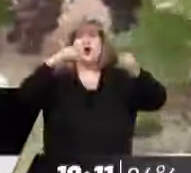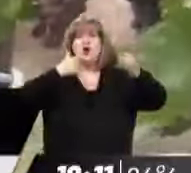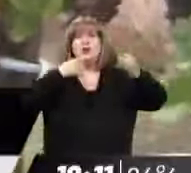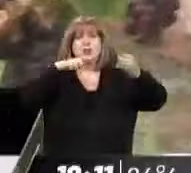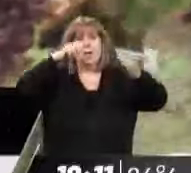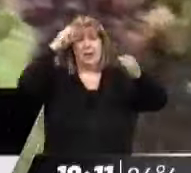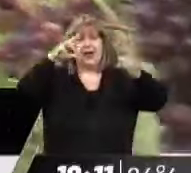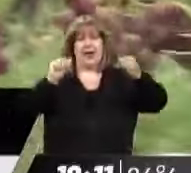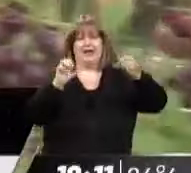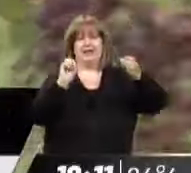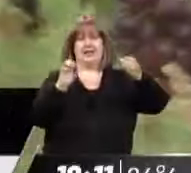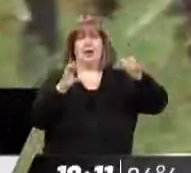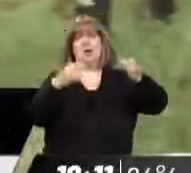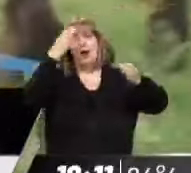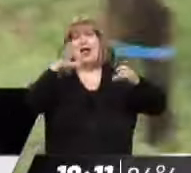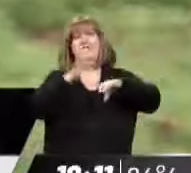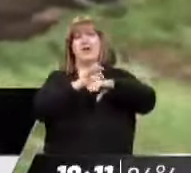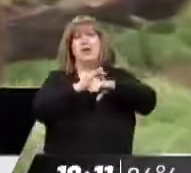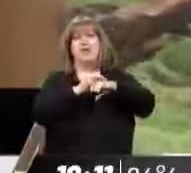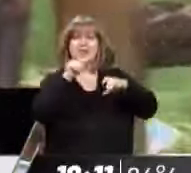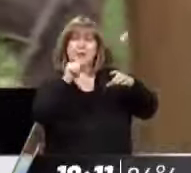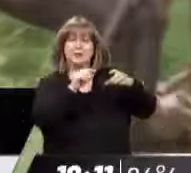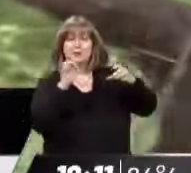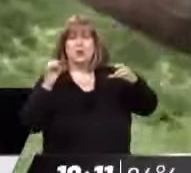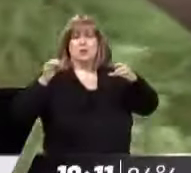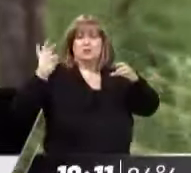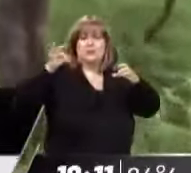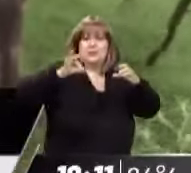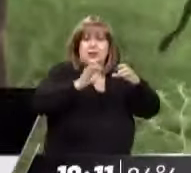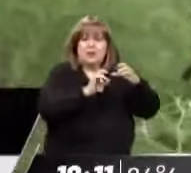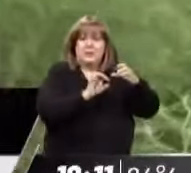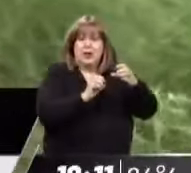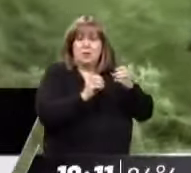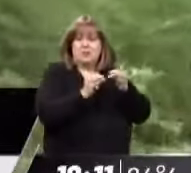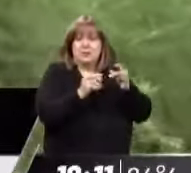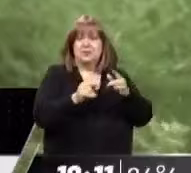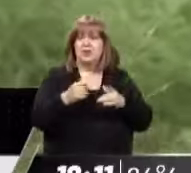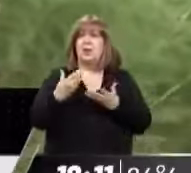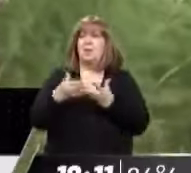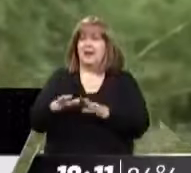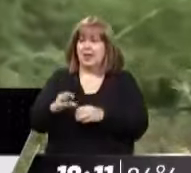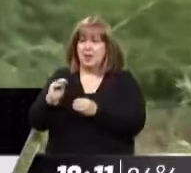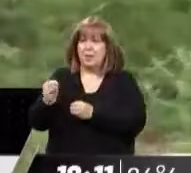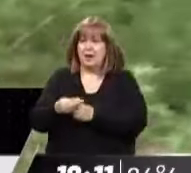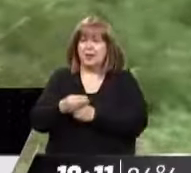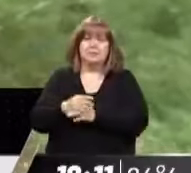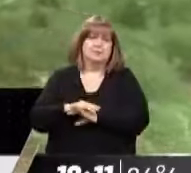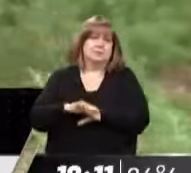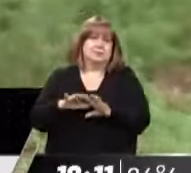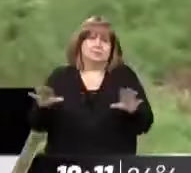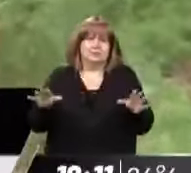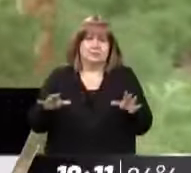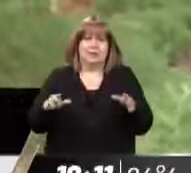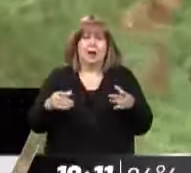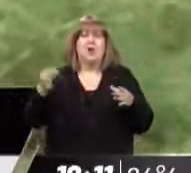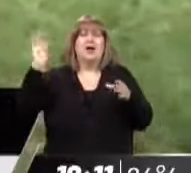viene la pronóspera, la enfermedad. Cuando pasa esto, ¿se pierde cuánto? Y lo poco que queda se pierde porque